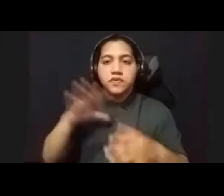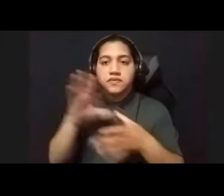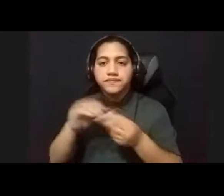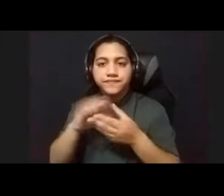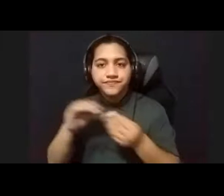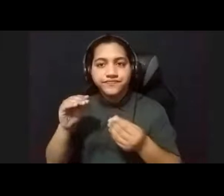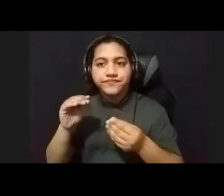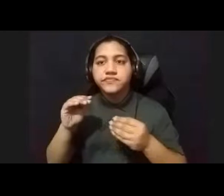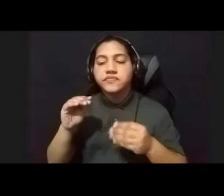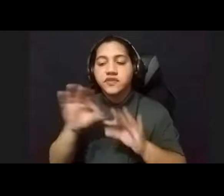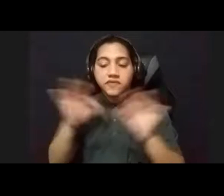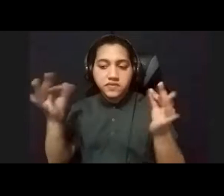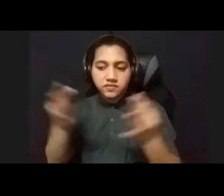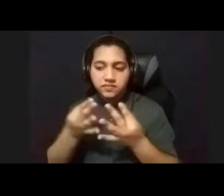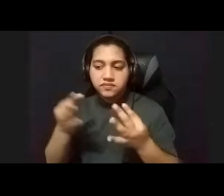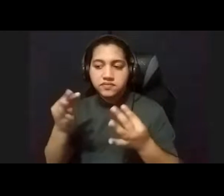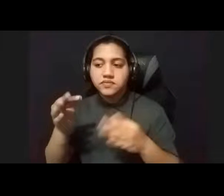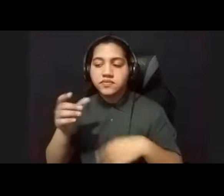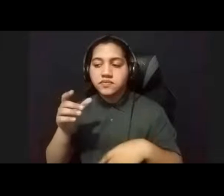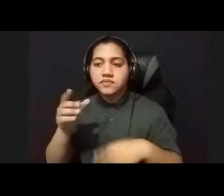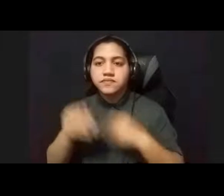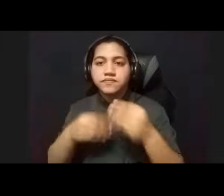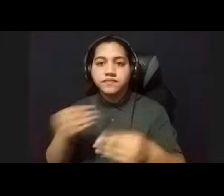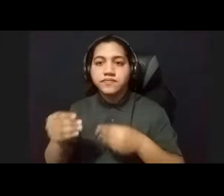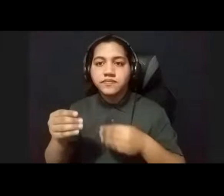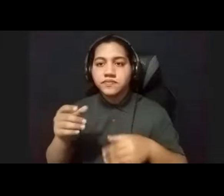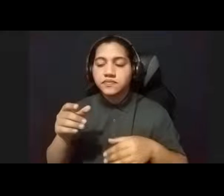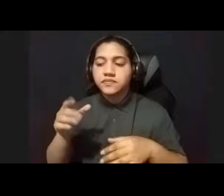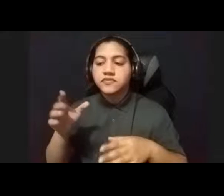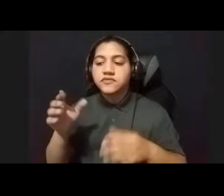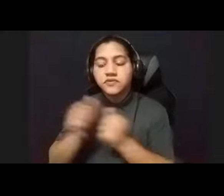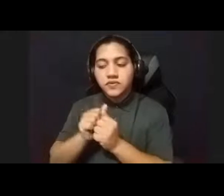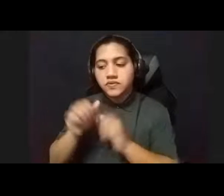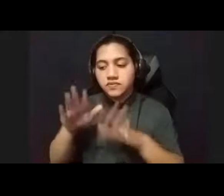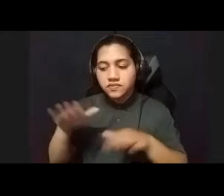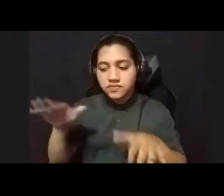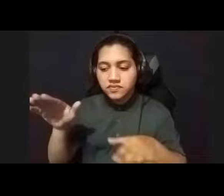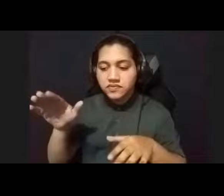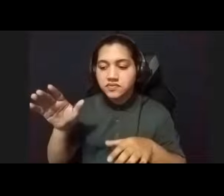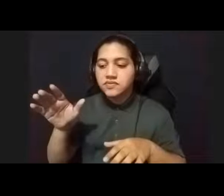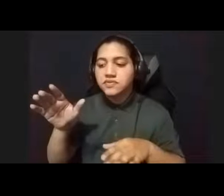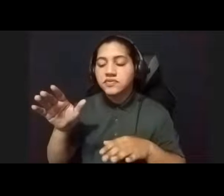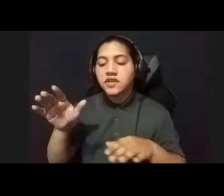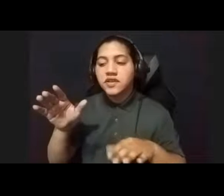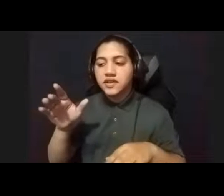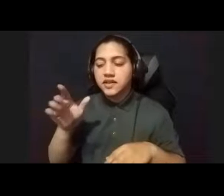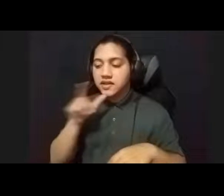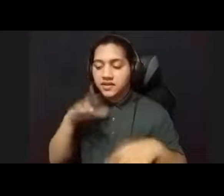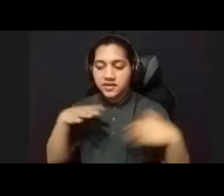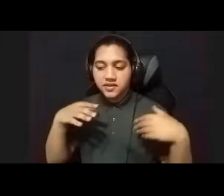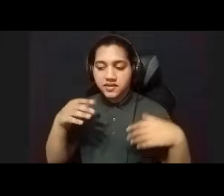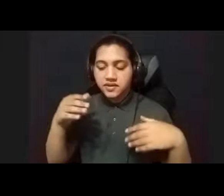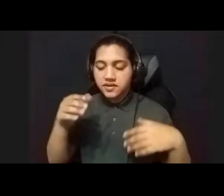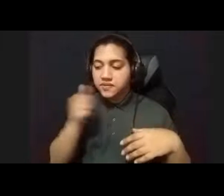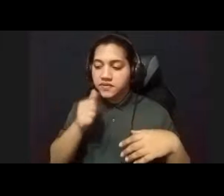de la familia, que eran parte de las mujeres que convivían con los niños y las niñas adolescentes,